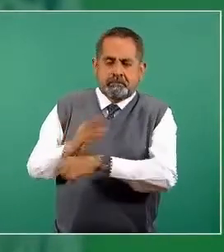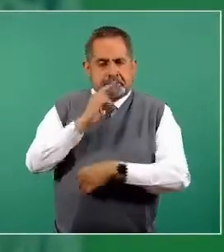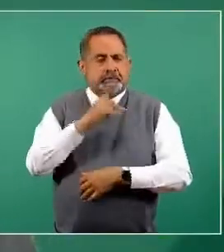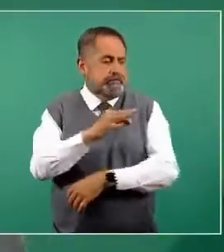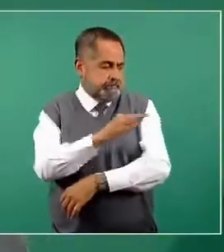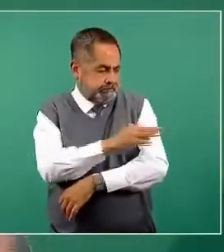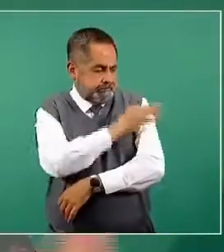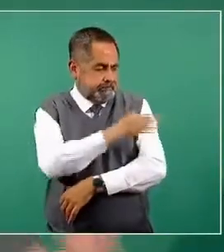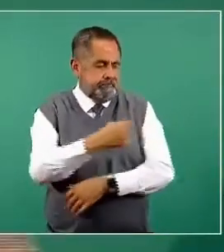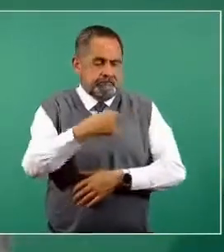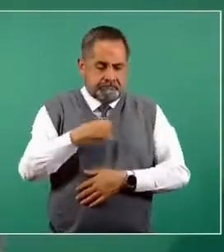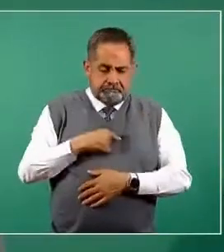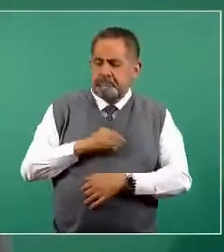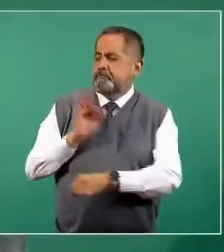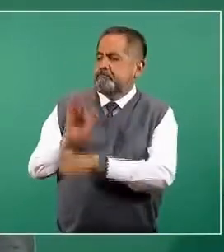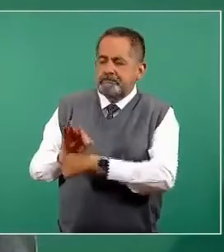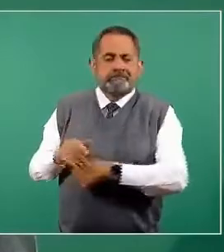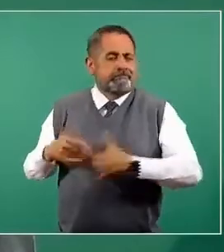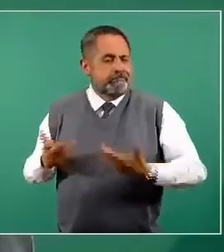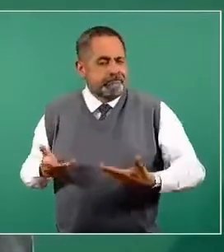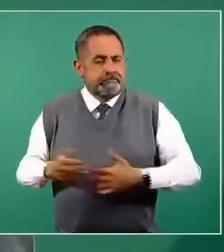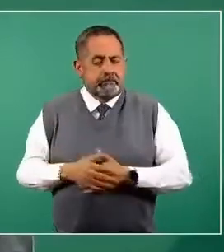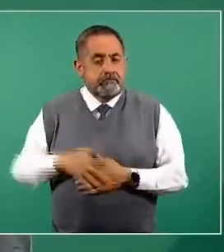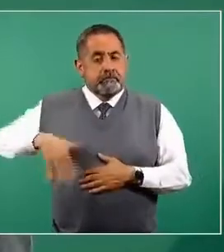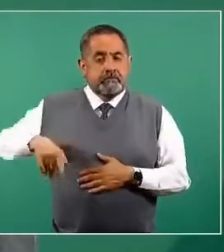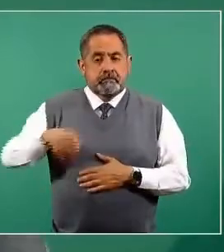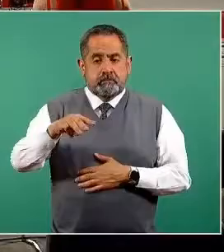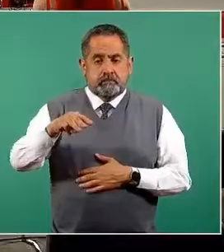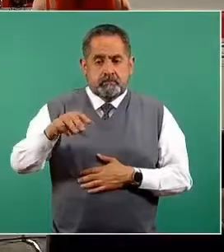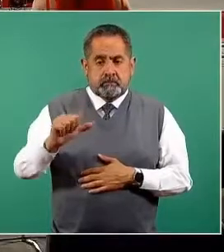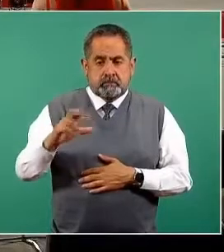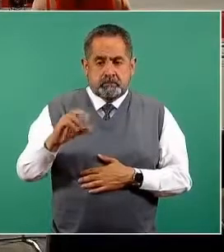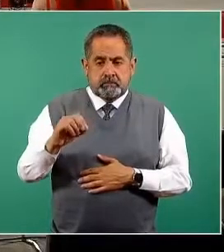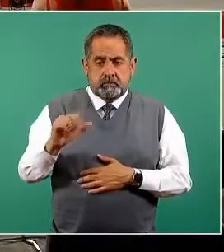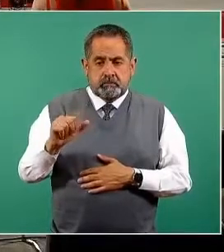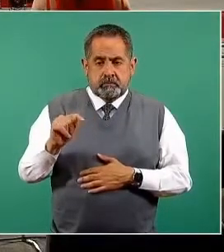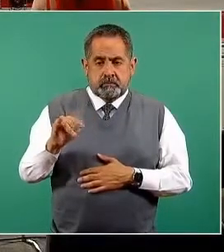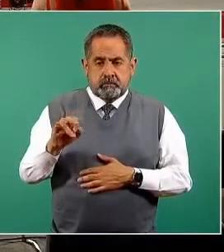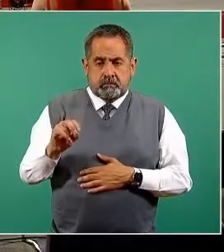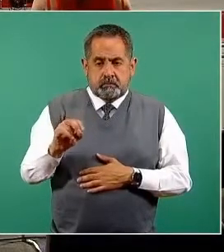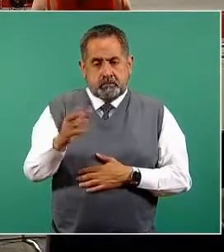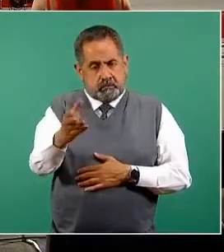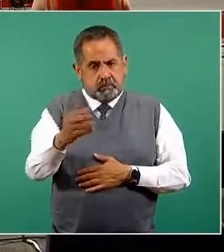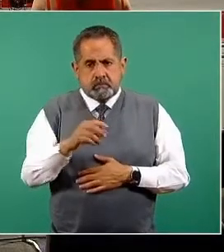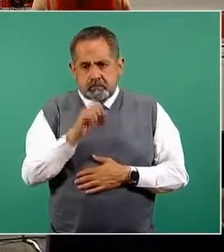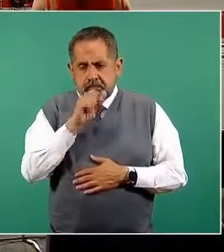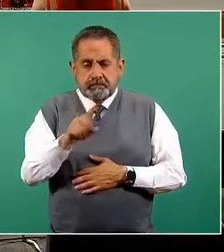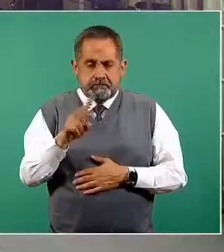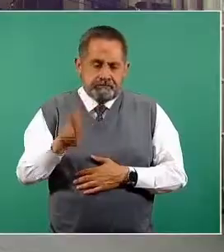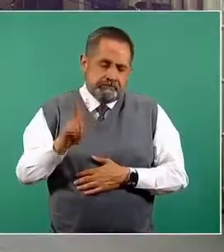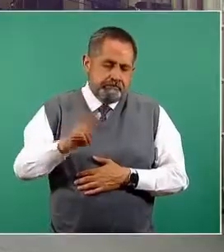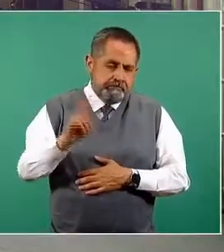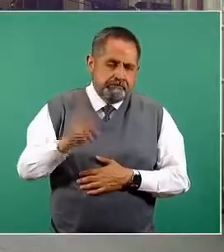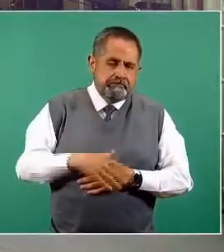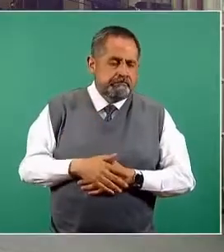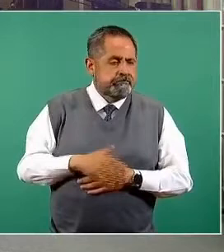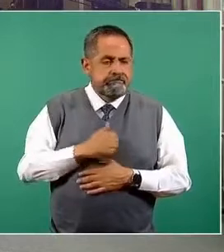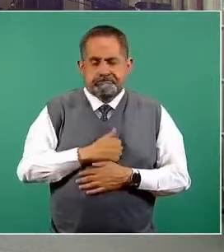importante. Ahora, respecto a lo que dice Marco Antonio, también le agradezco porque desafortunadamente